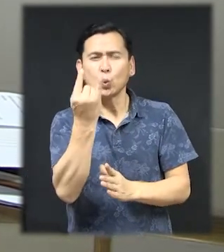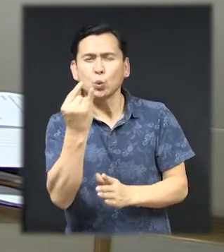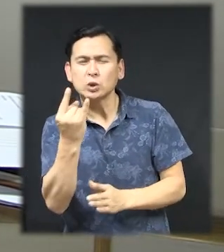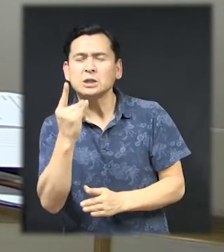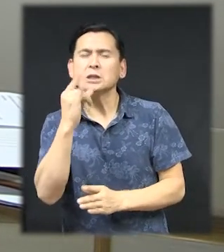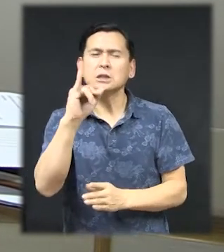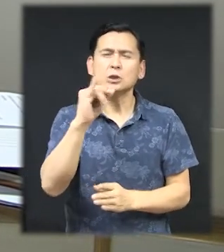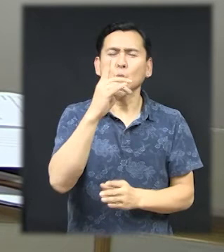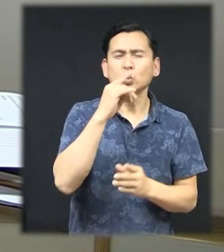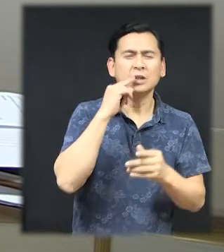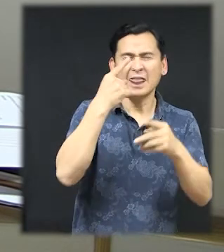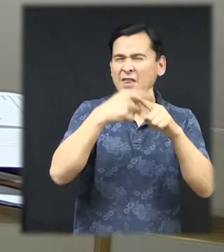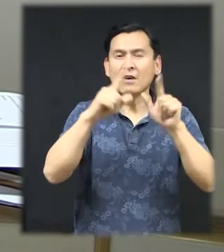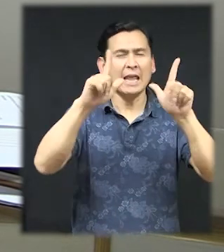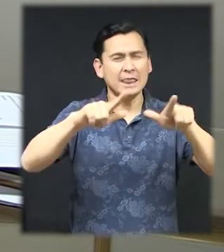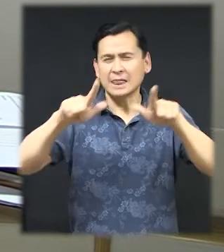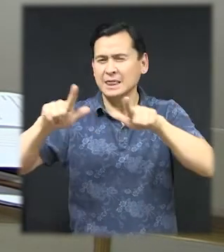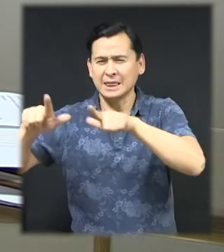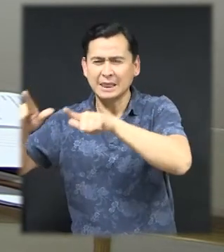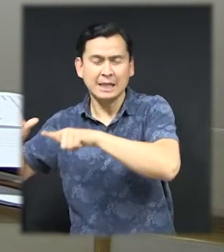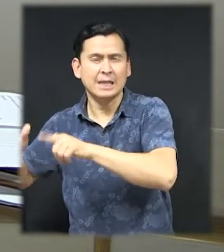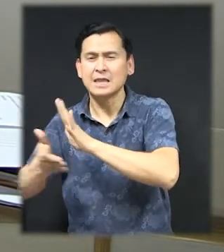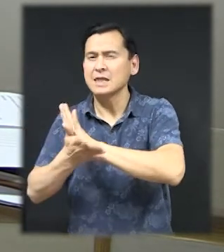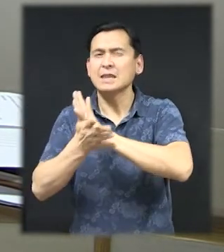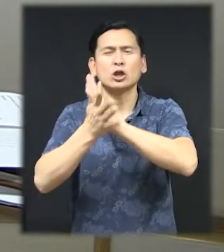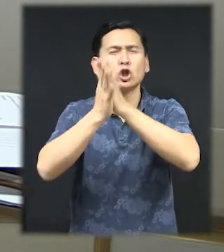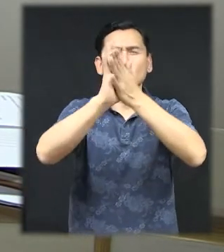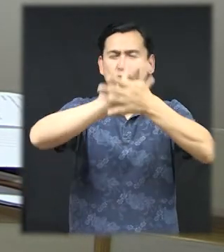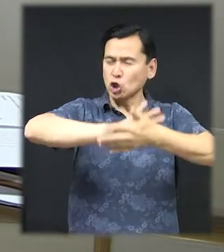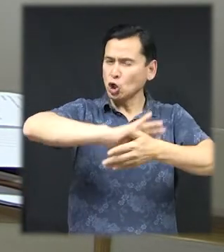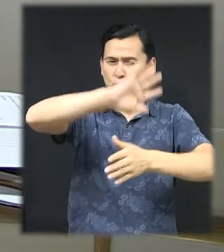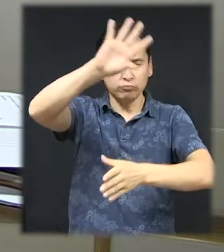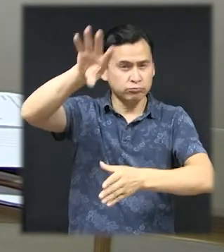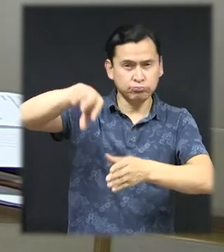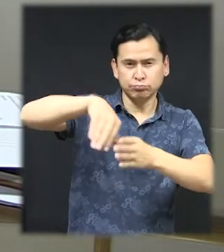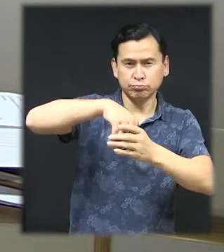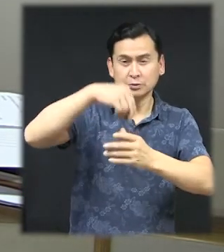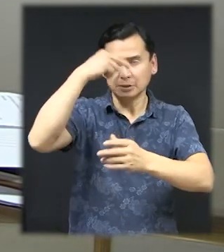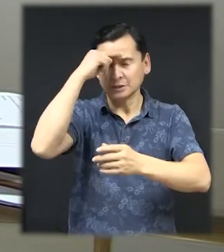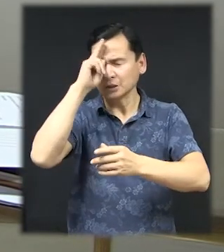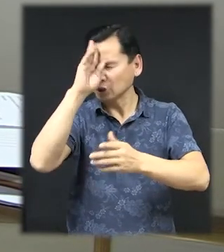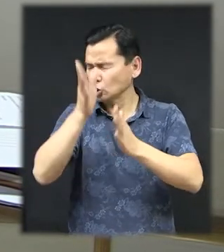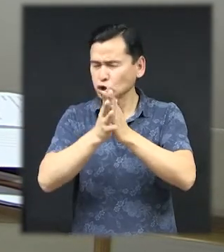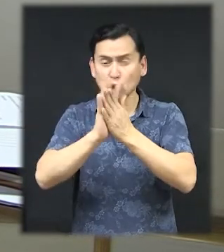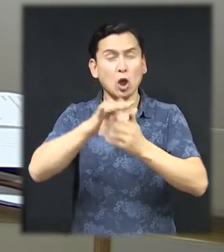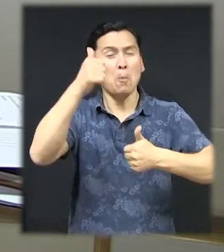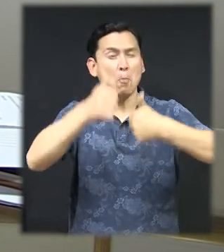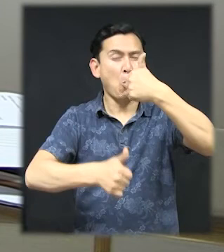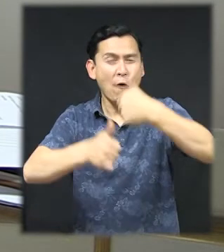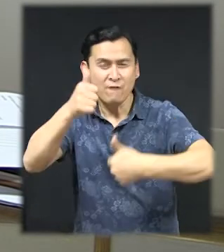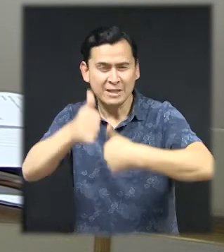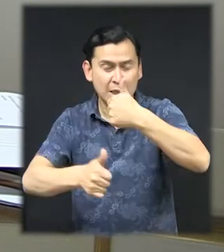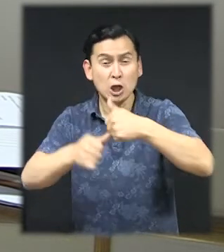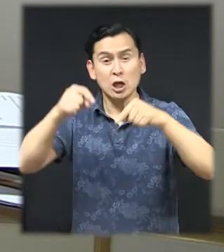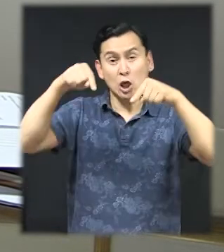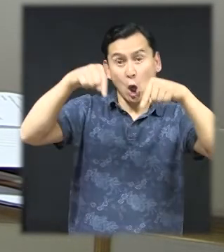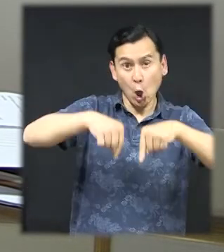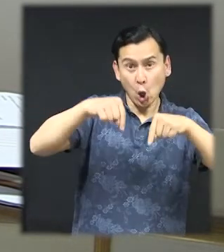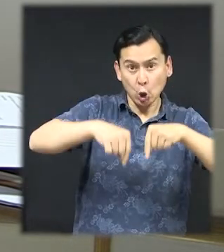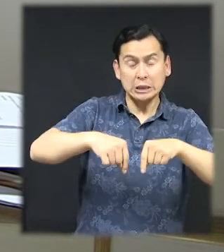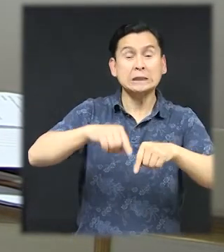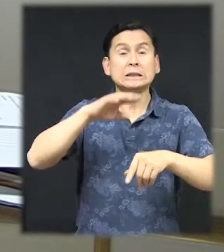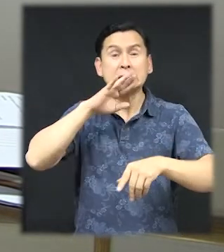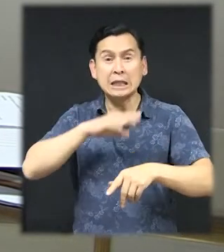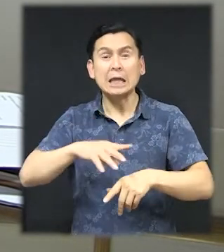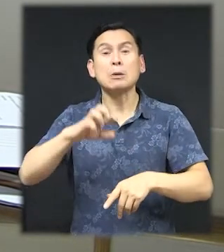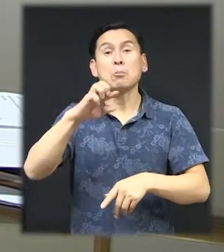áreas o restringirnos para poder ayudar a la contención pandémica. Todo ello es gracias fundamentalmente, más